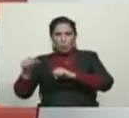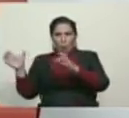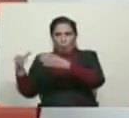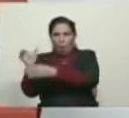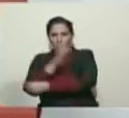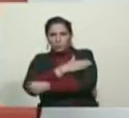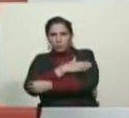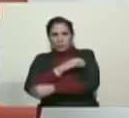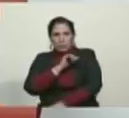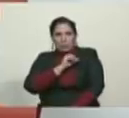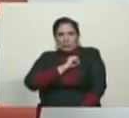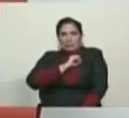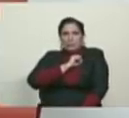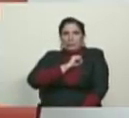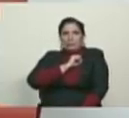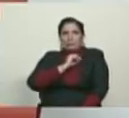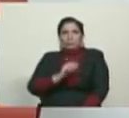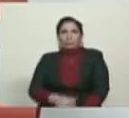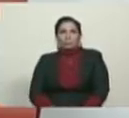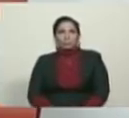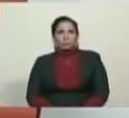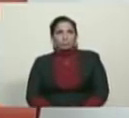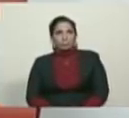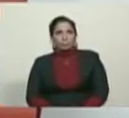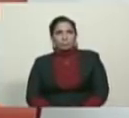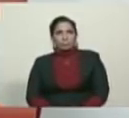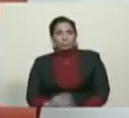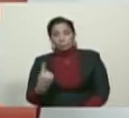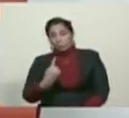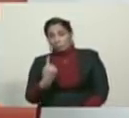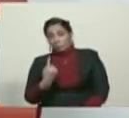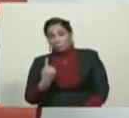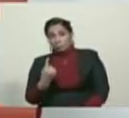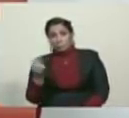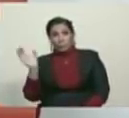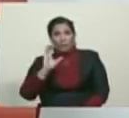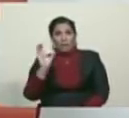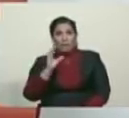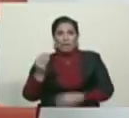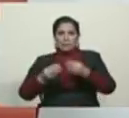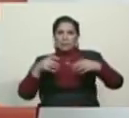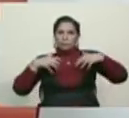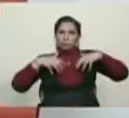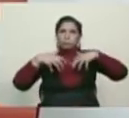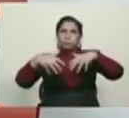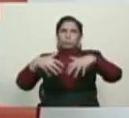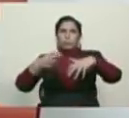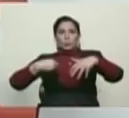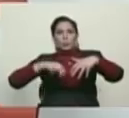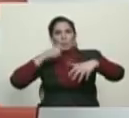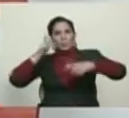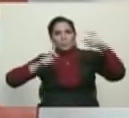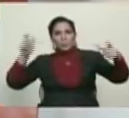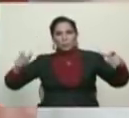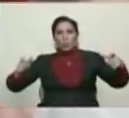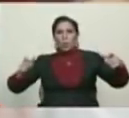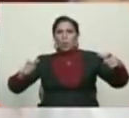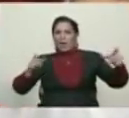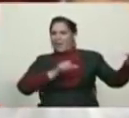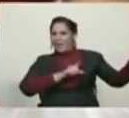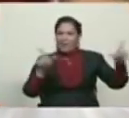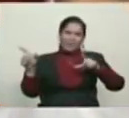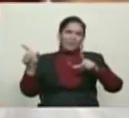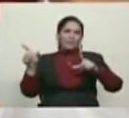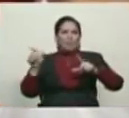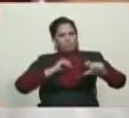Les da de todo. Y no solo va a ser en Caracas que nos vamos a movilizar, porque nuestra gente está lista para moverse a Caracas en el momento que